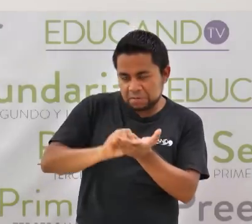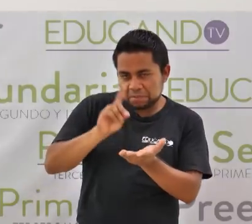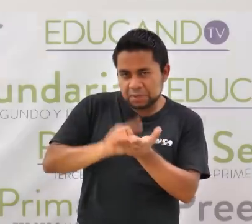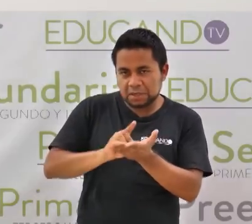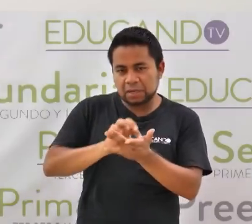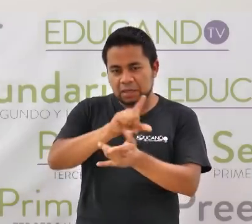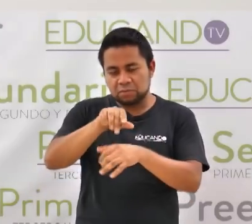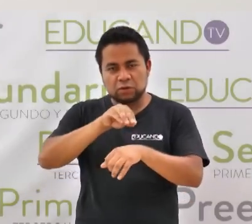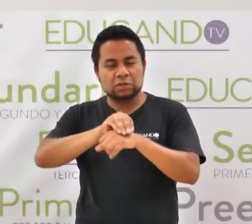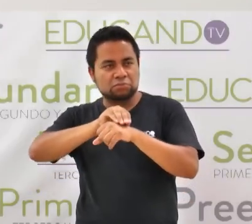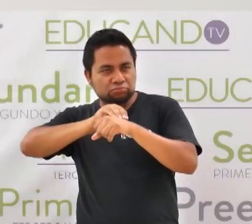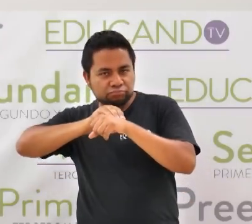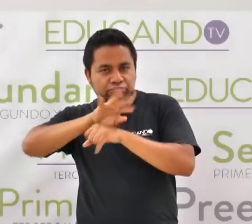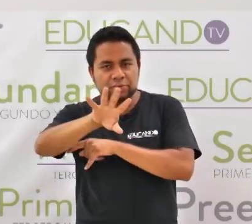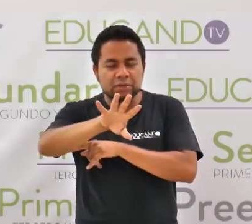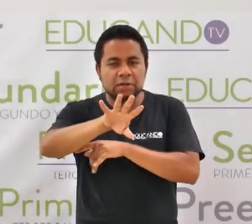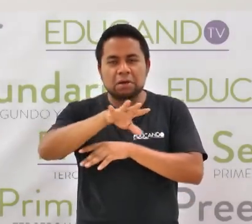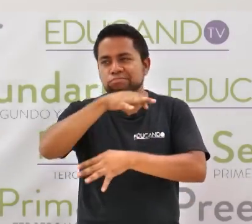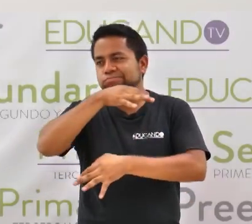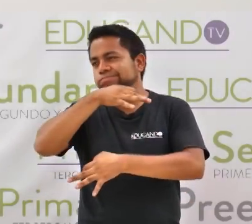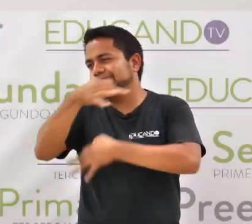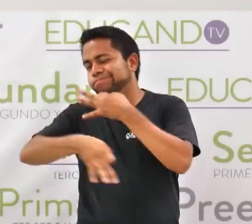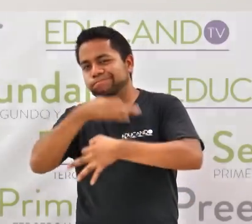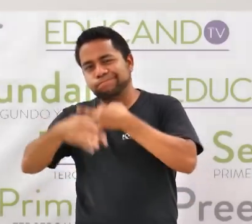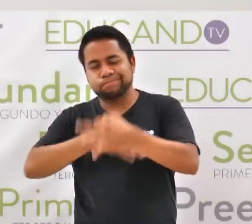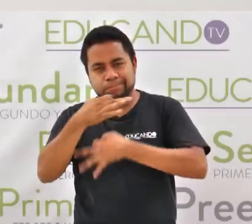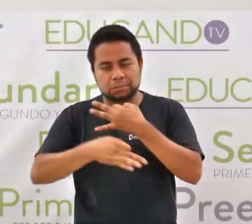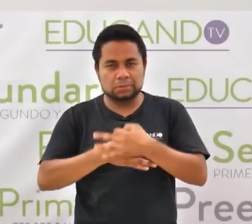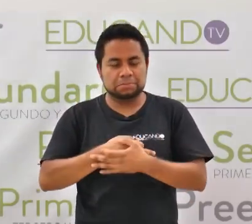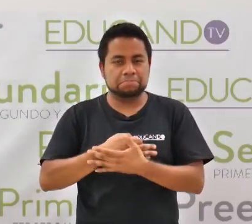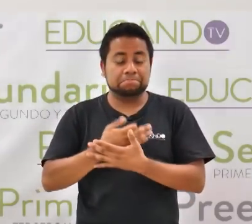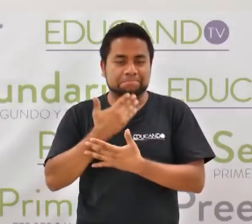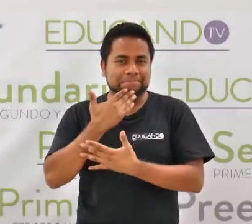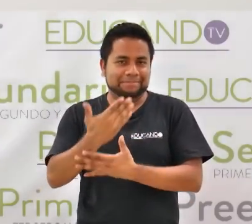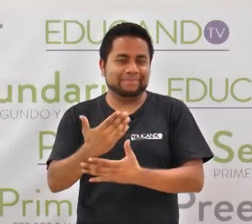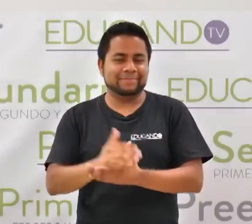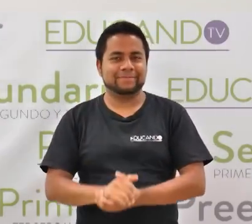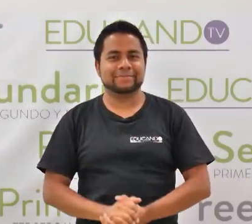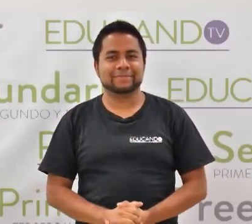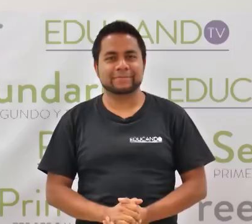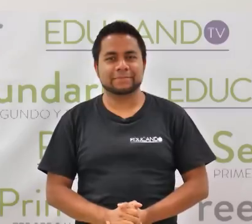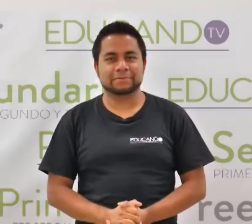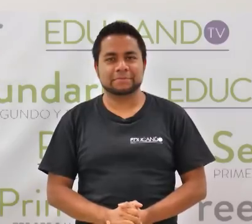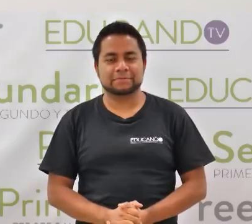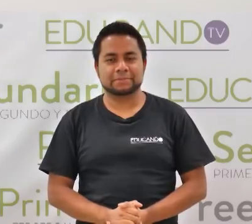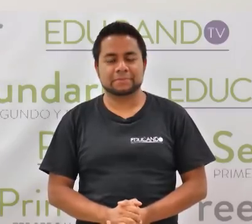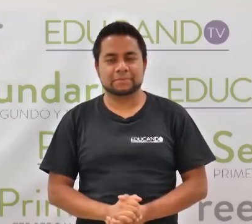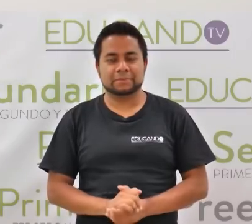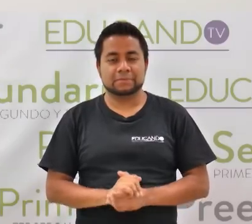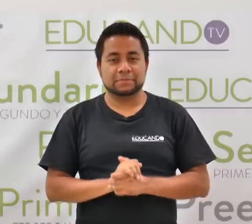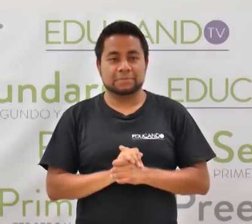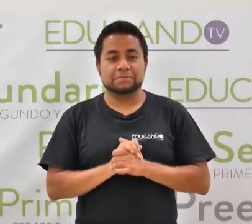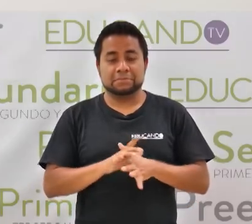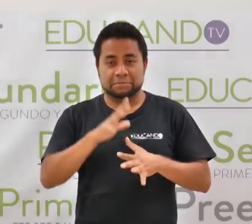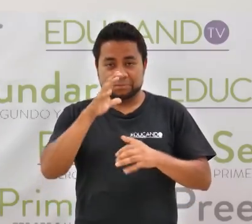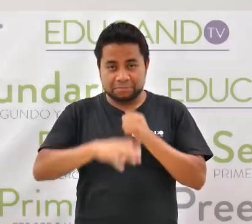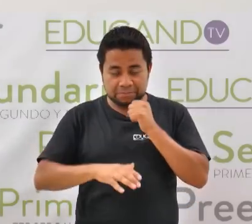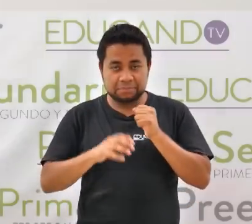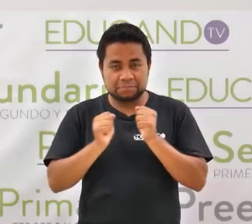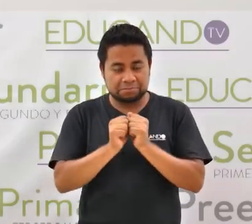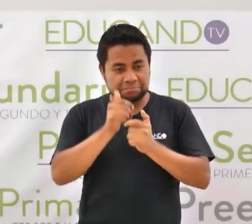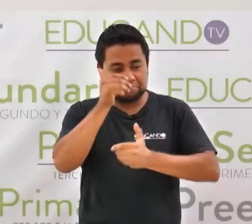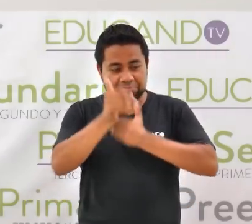imprimirla, publicarla y difundirla. Pues bien, ya terminamos entonces con